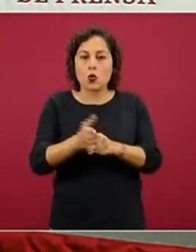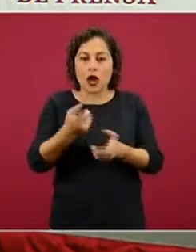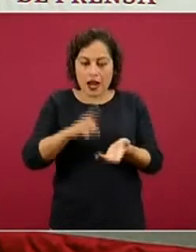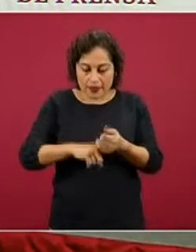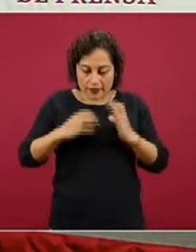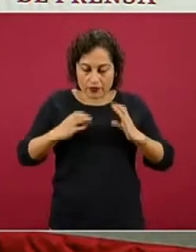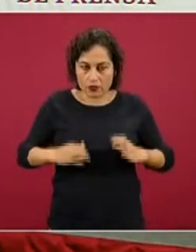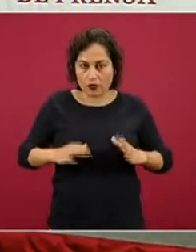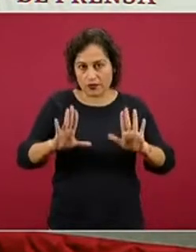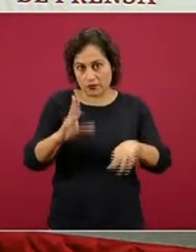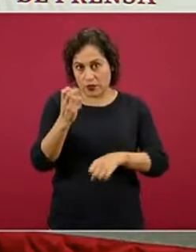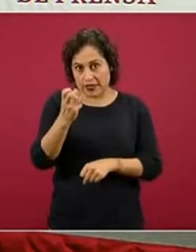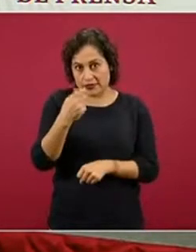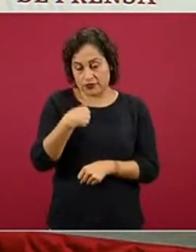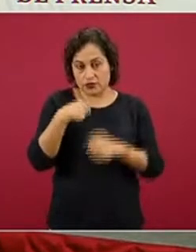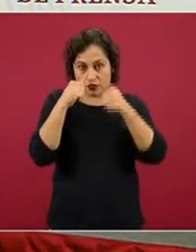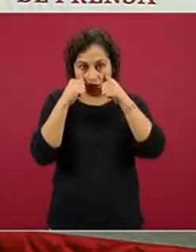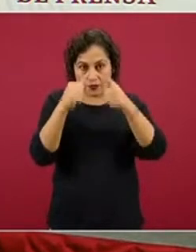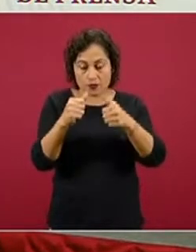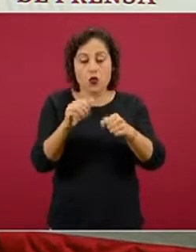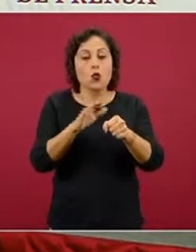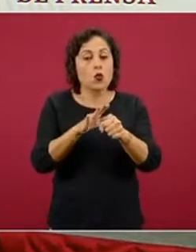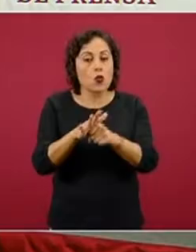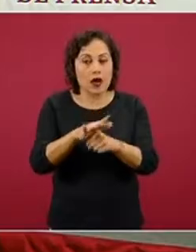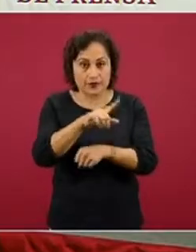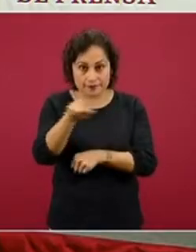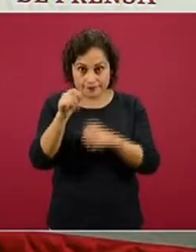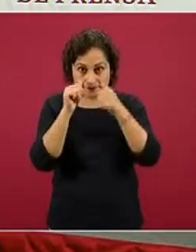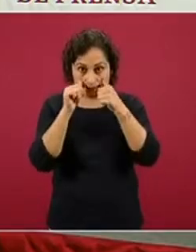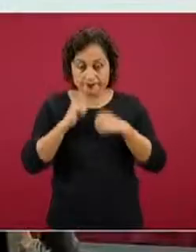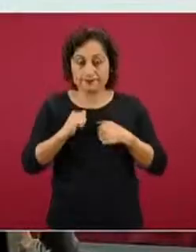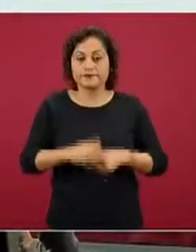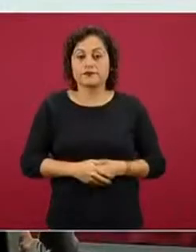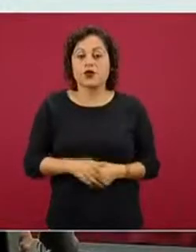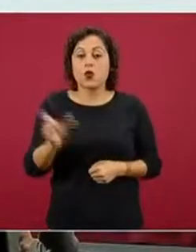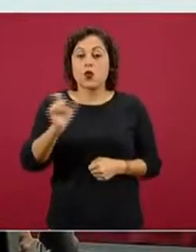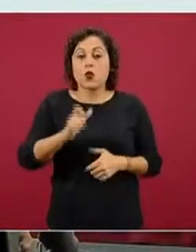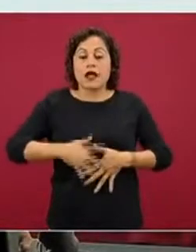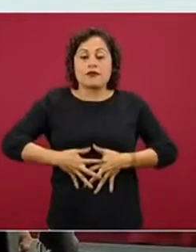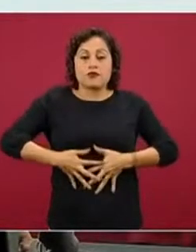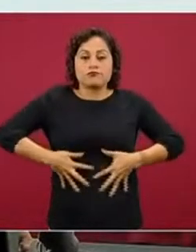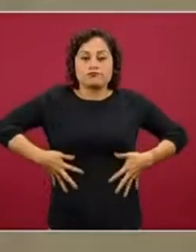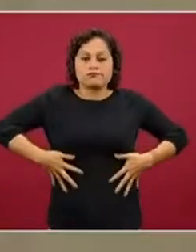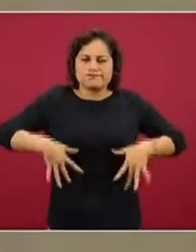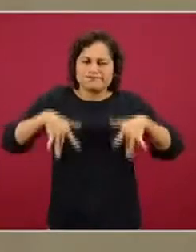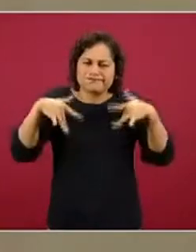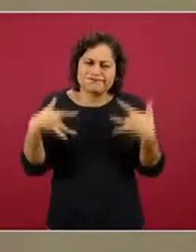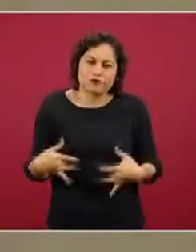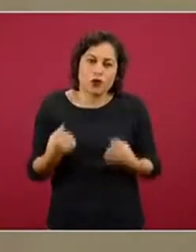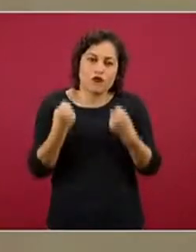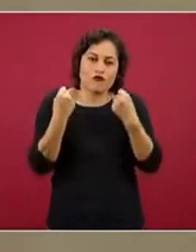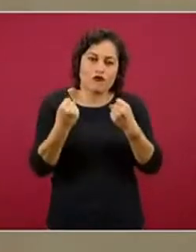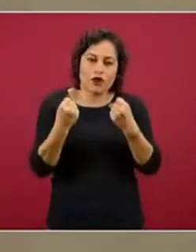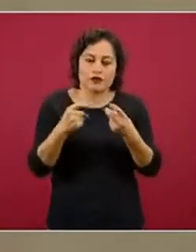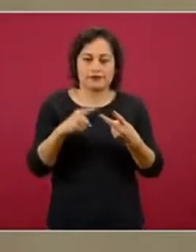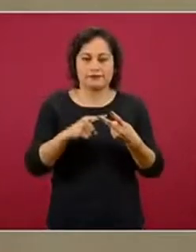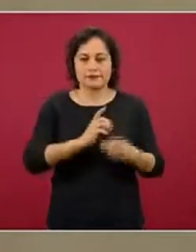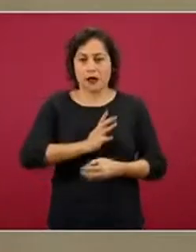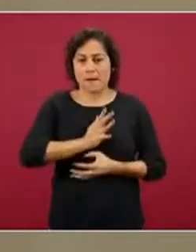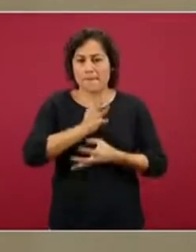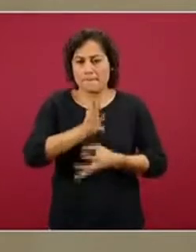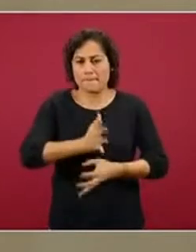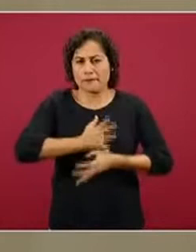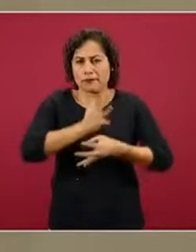tener. Entonces, signos de alarma: dolor abdominal intenso, vómito que no se detiene, ¿sí?